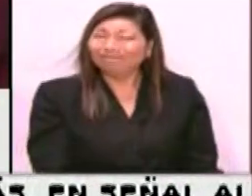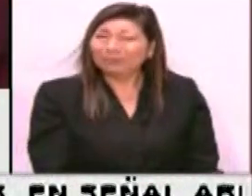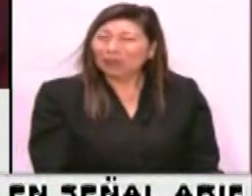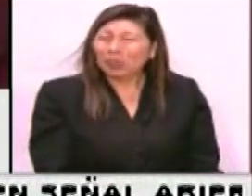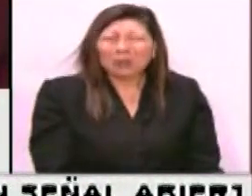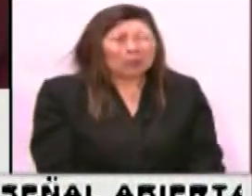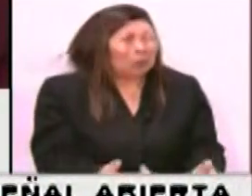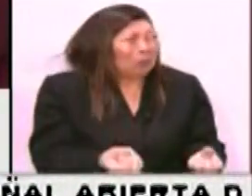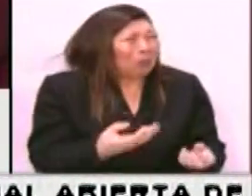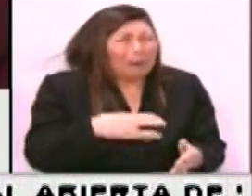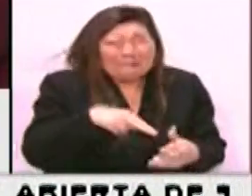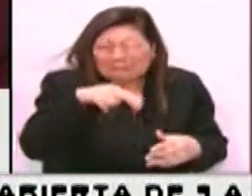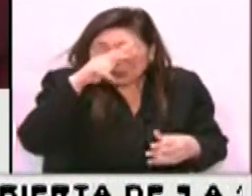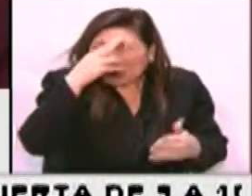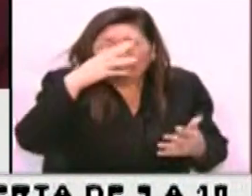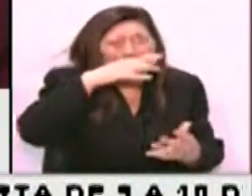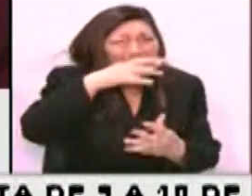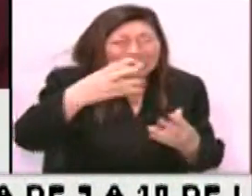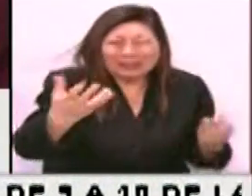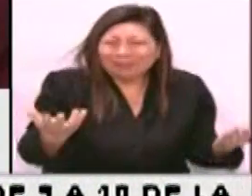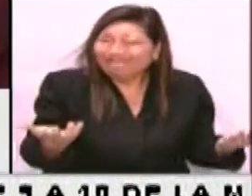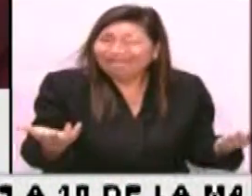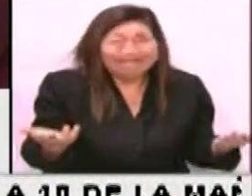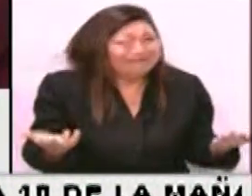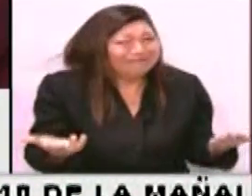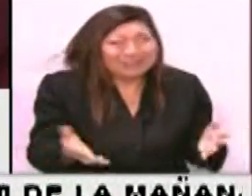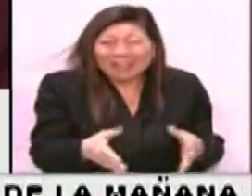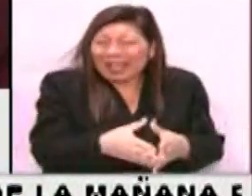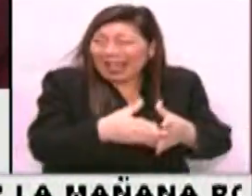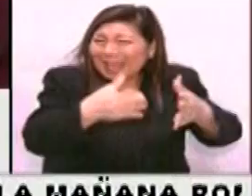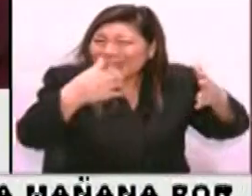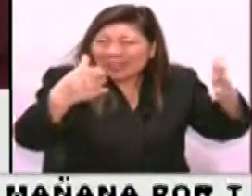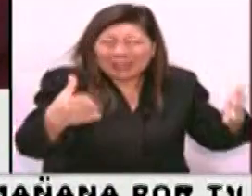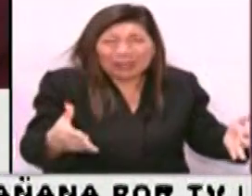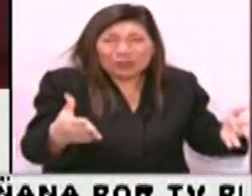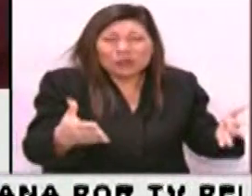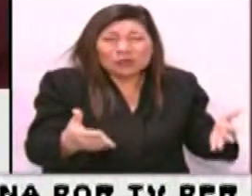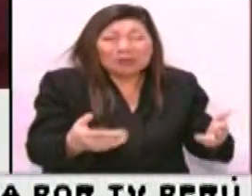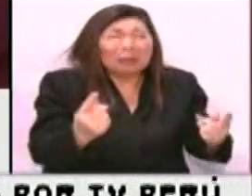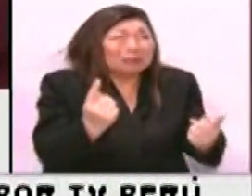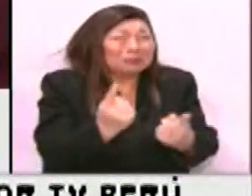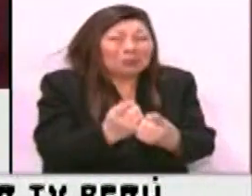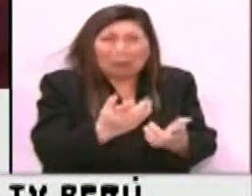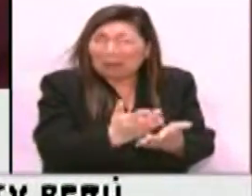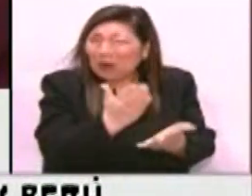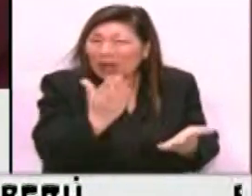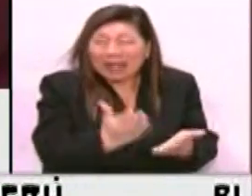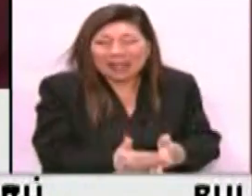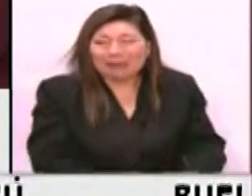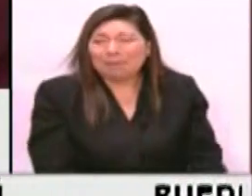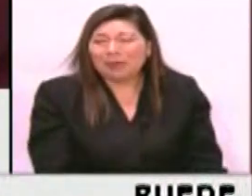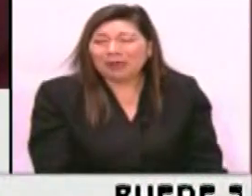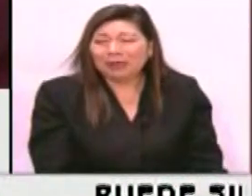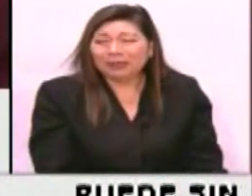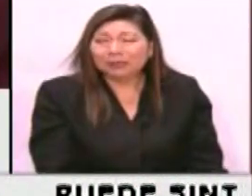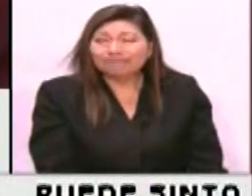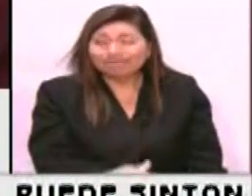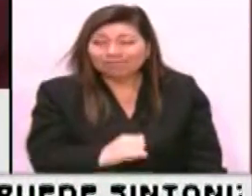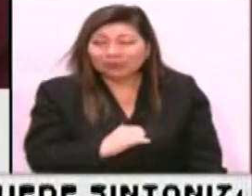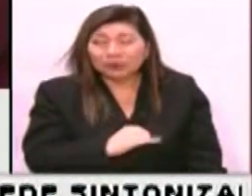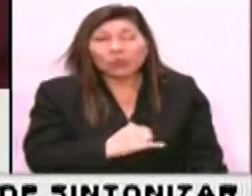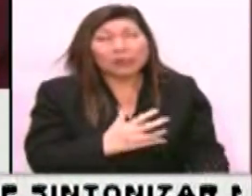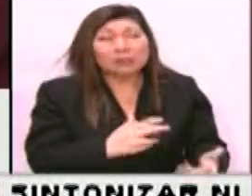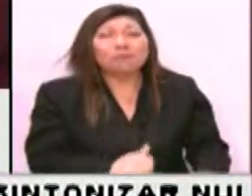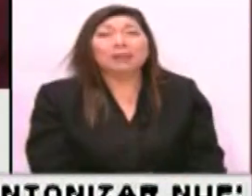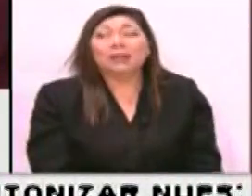¿Una zozobra en el Perú? ¿El engrandecimiento de los enconos? Yo naturalmente